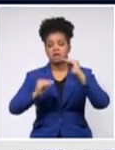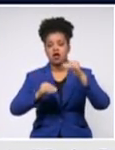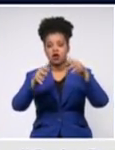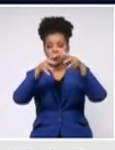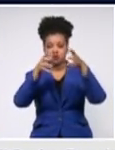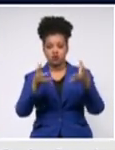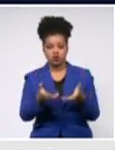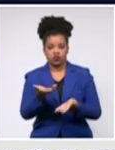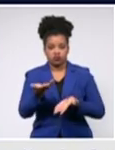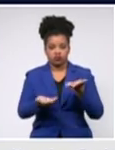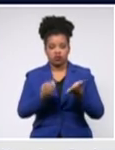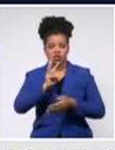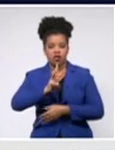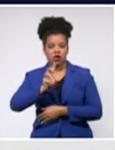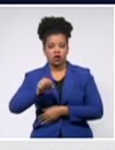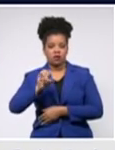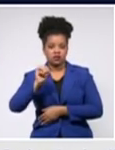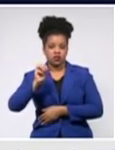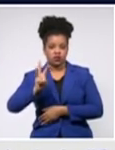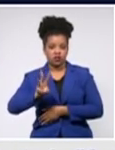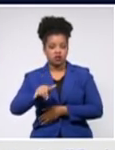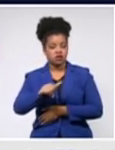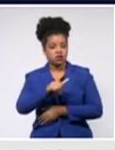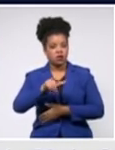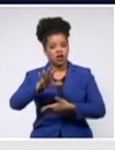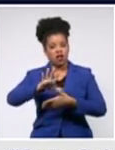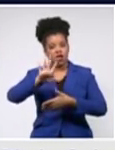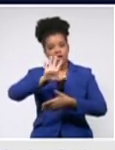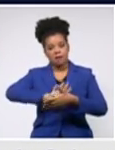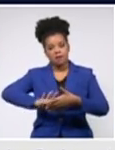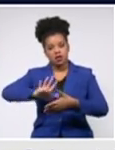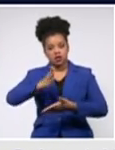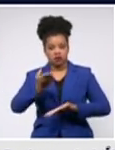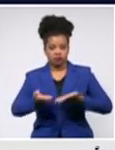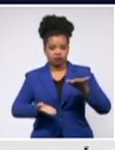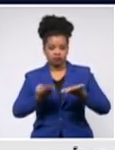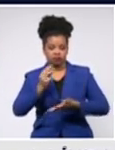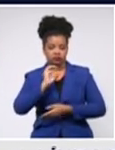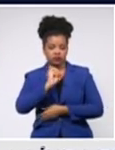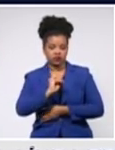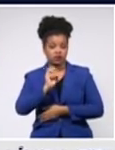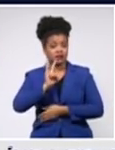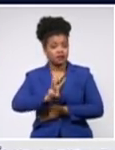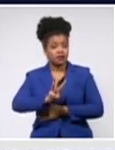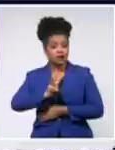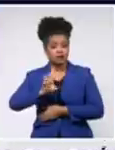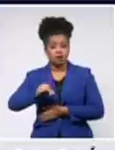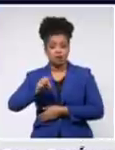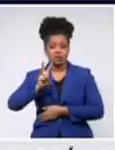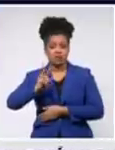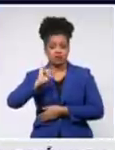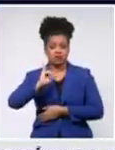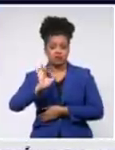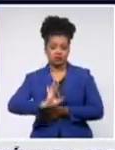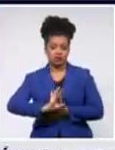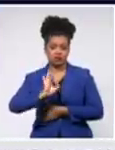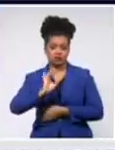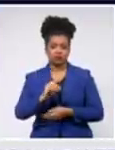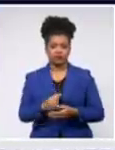3,03%, y a la de la región de las Américas, que es de 3,36%.